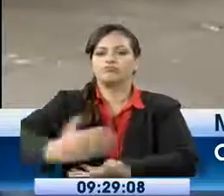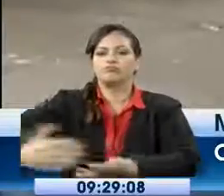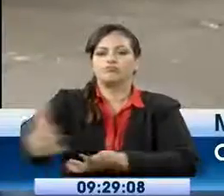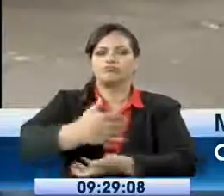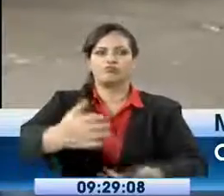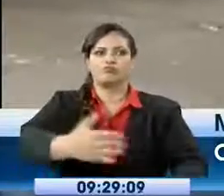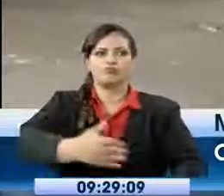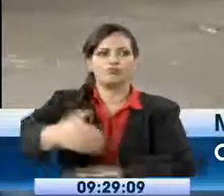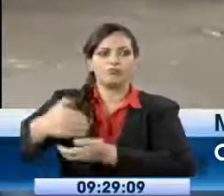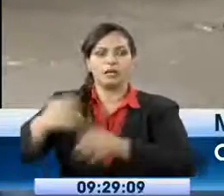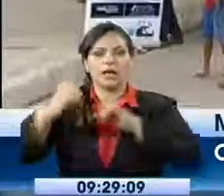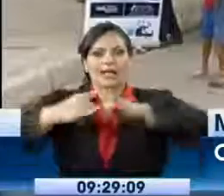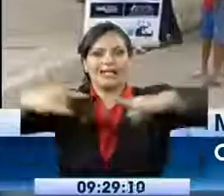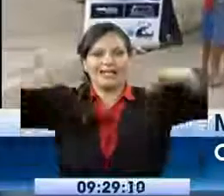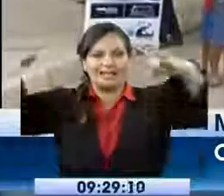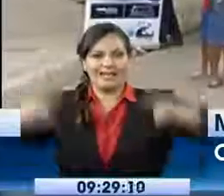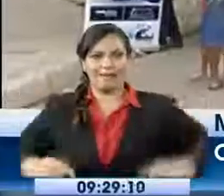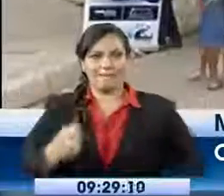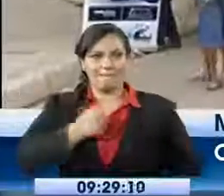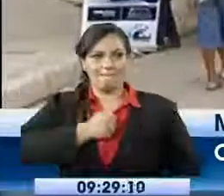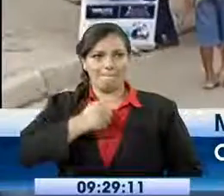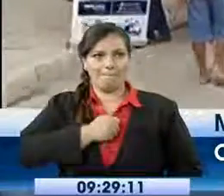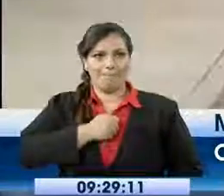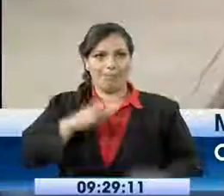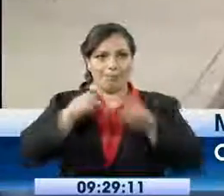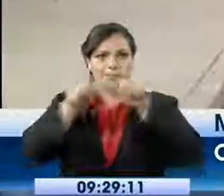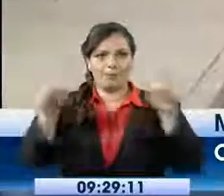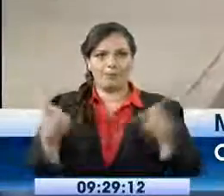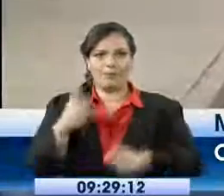stand informativo y recreativo para inculcar a los